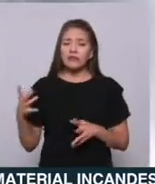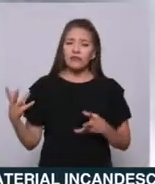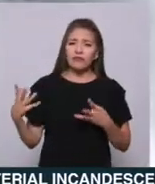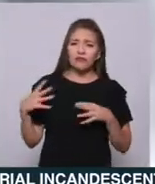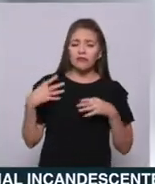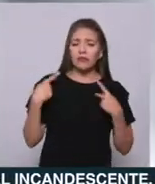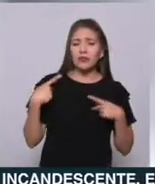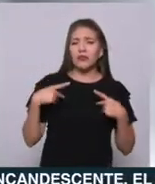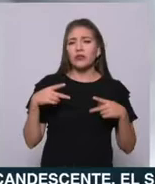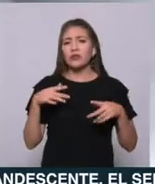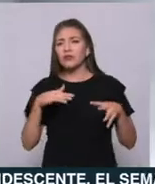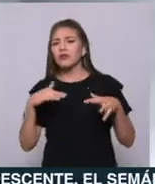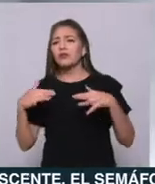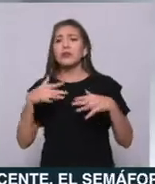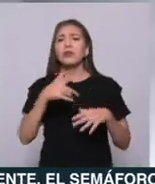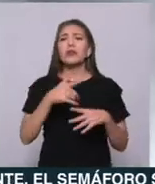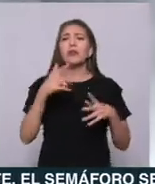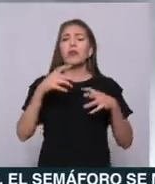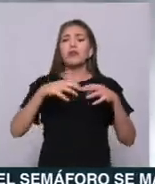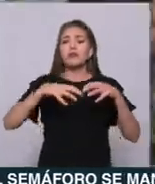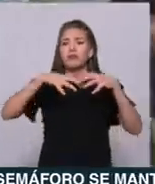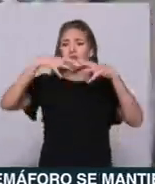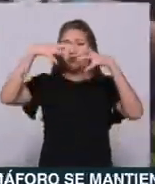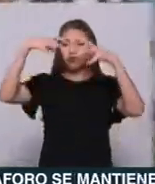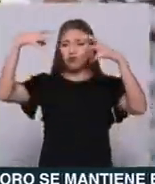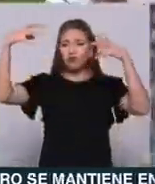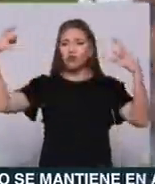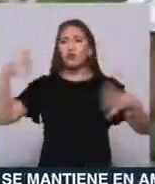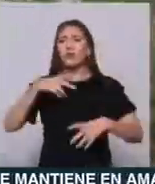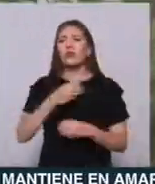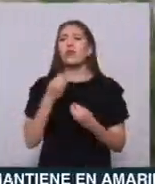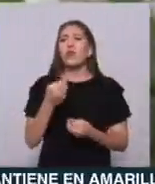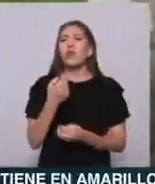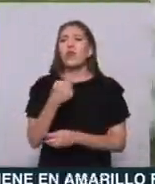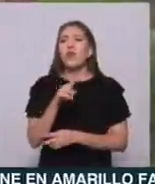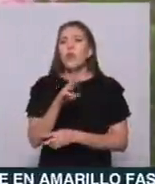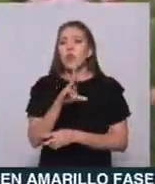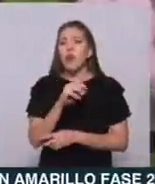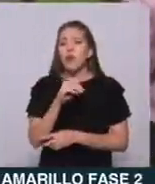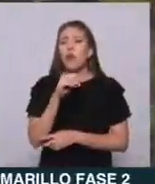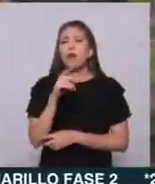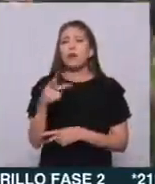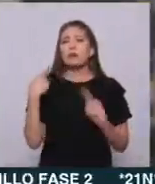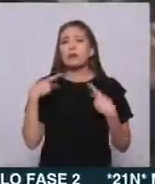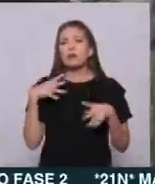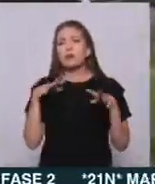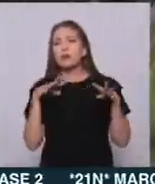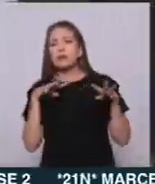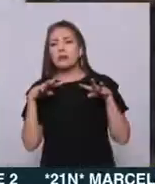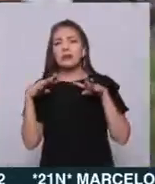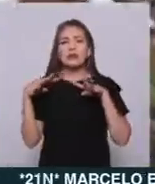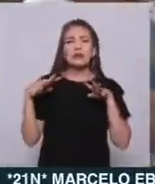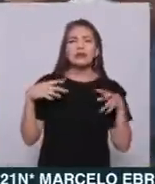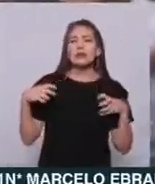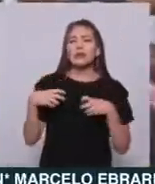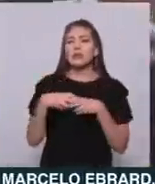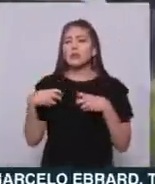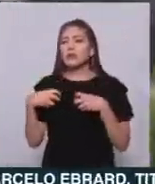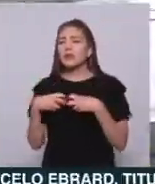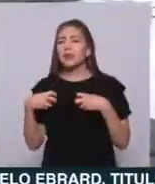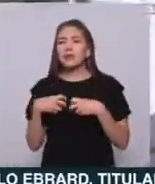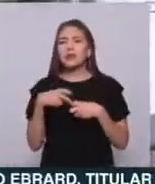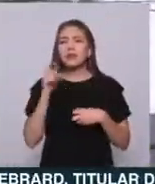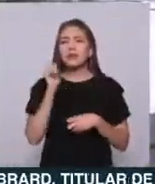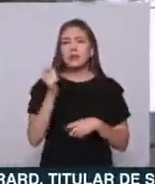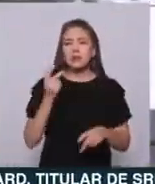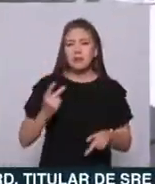de humo se levantó por varios metros de altura, ocasionando el asombro de quienes atónitos no daban crédito de lo que sucedía.